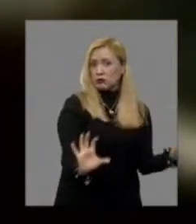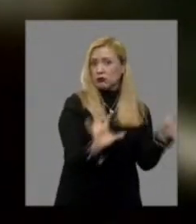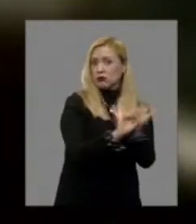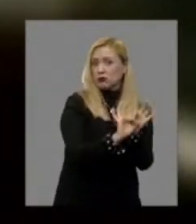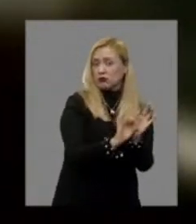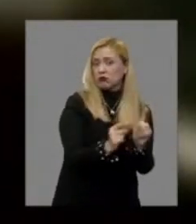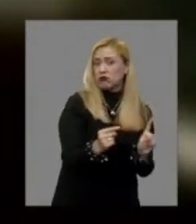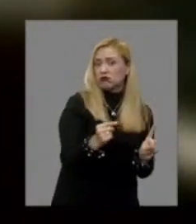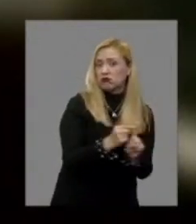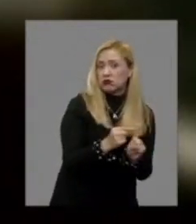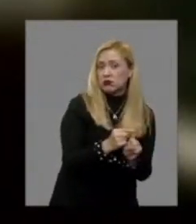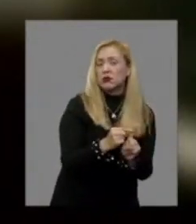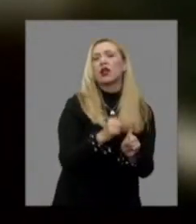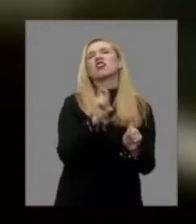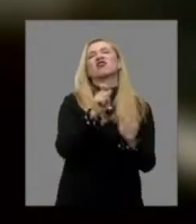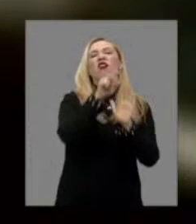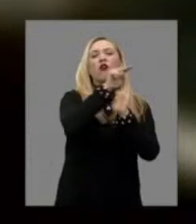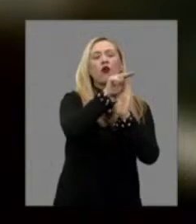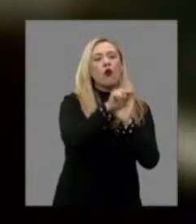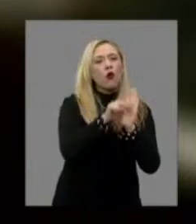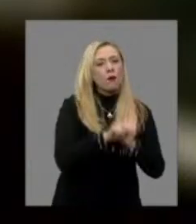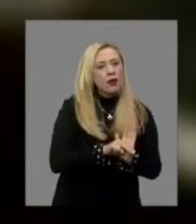convencionalidad de las normas,